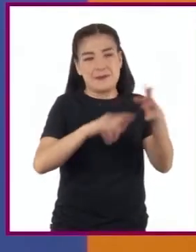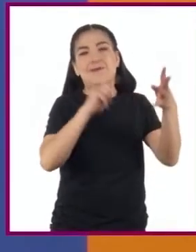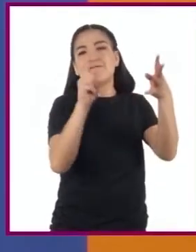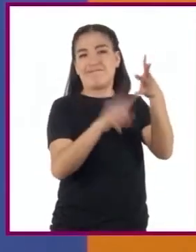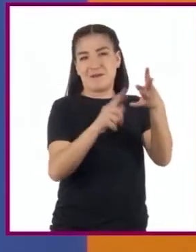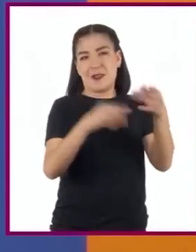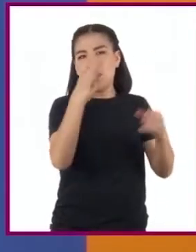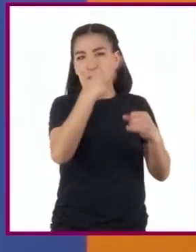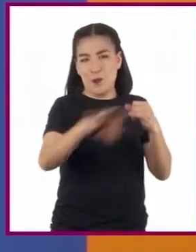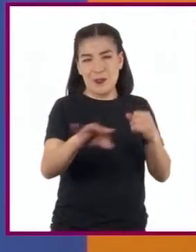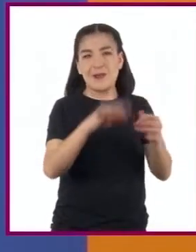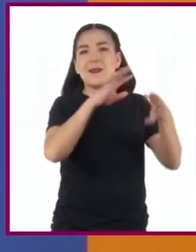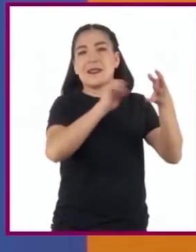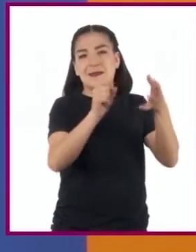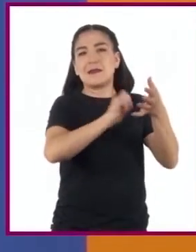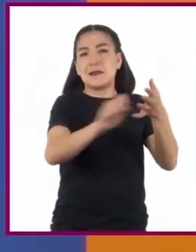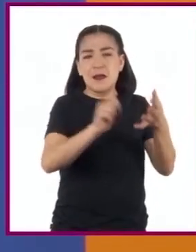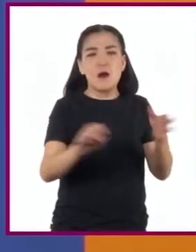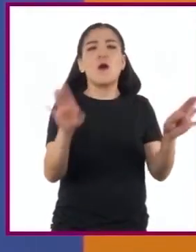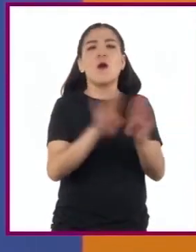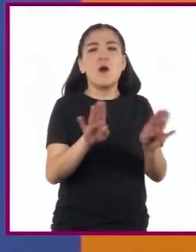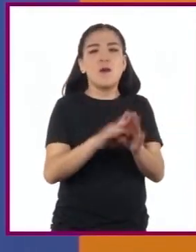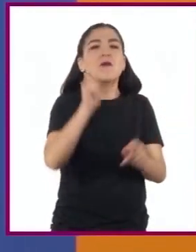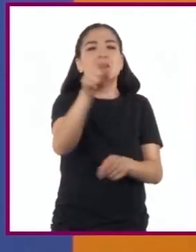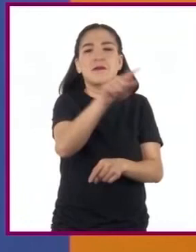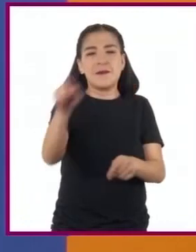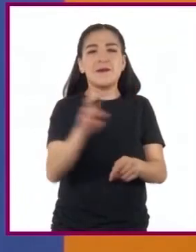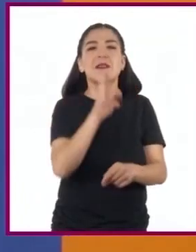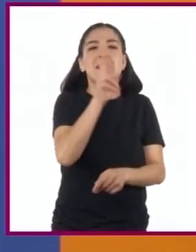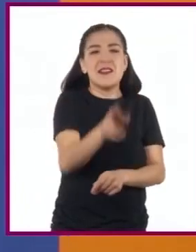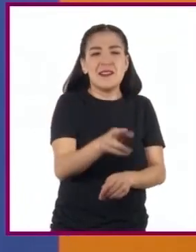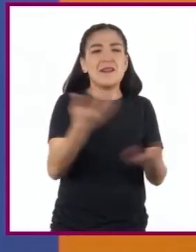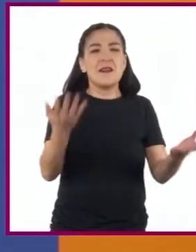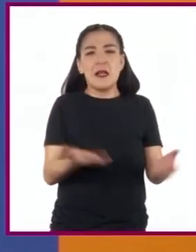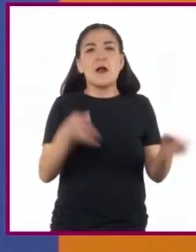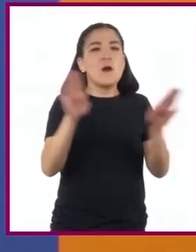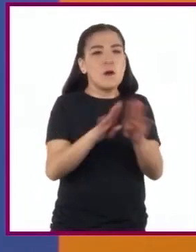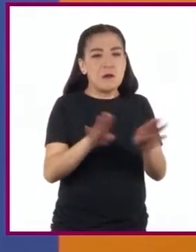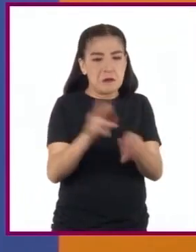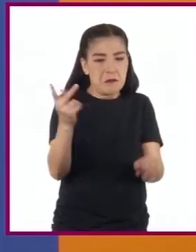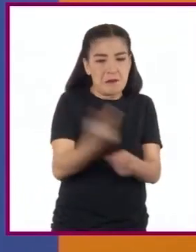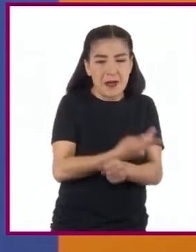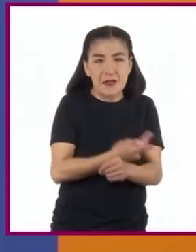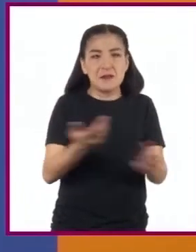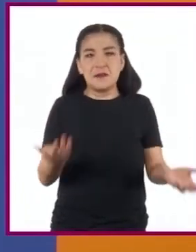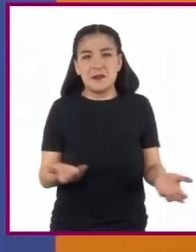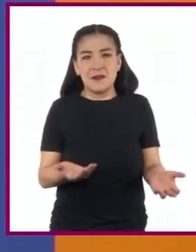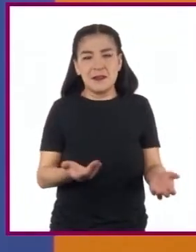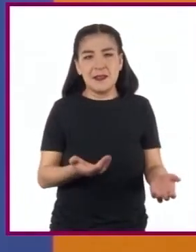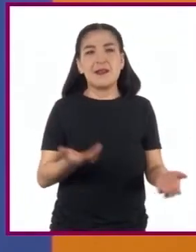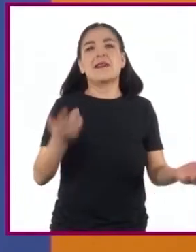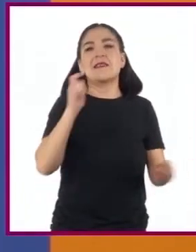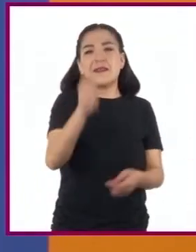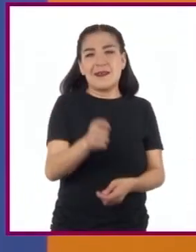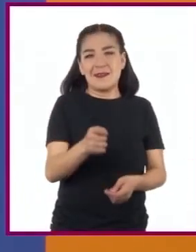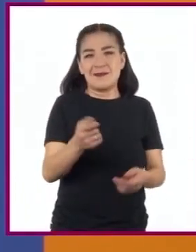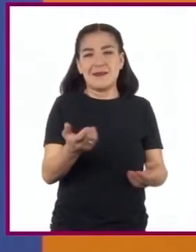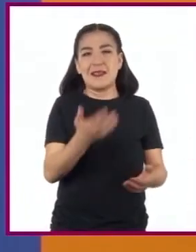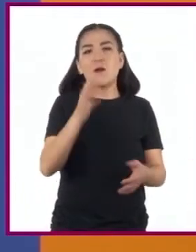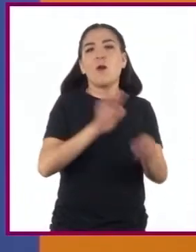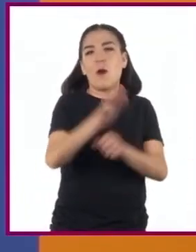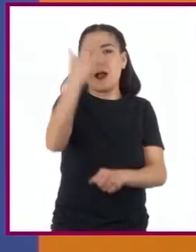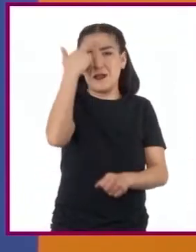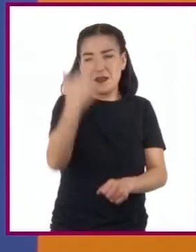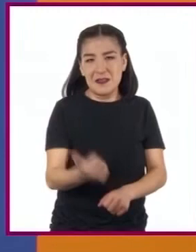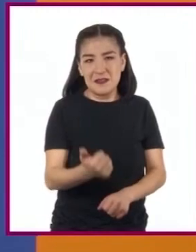Explica y responde con detalle qué ha sucedido, a quiénes le sucedió, el modo, las